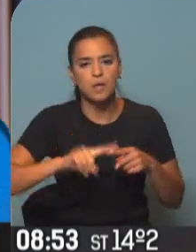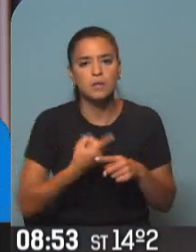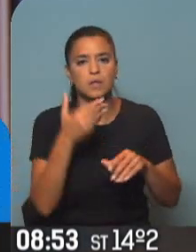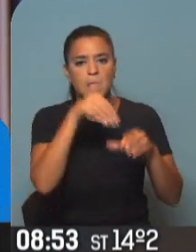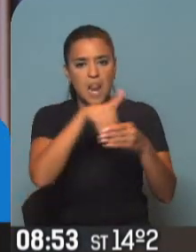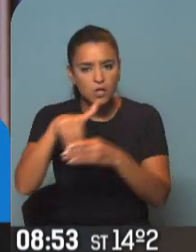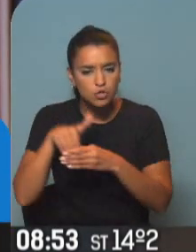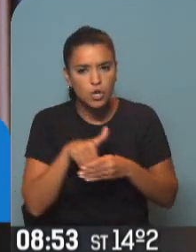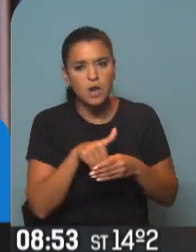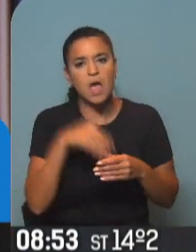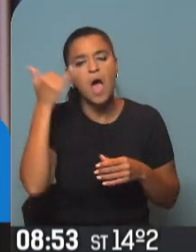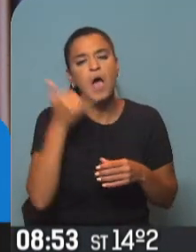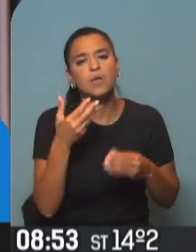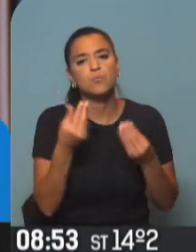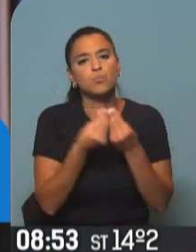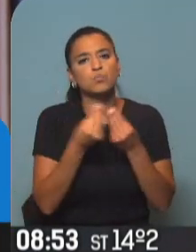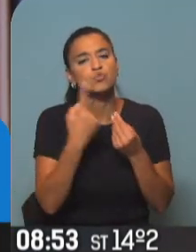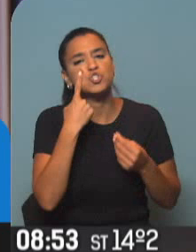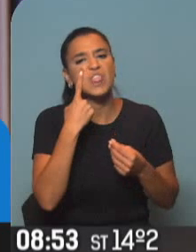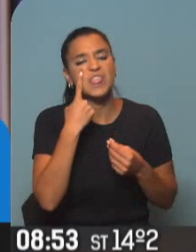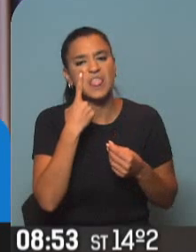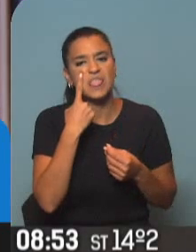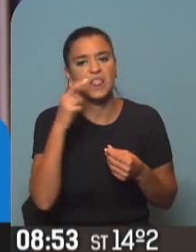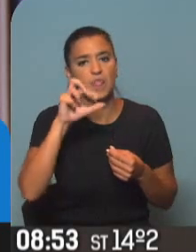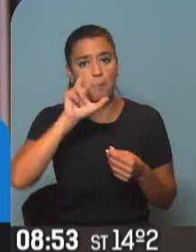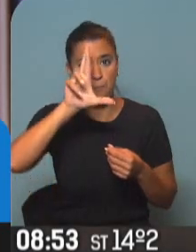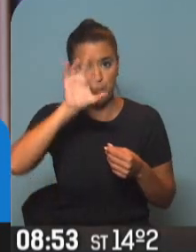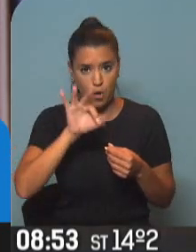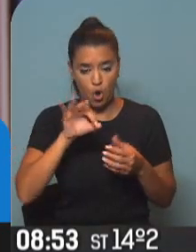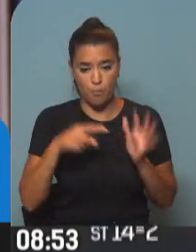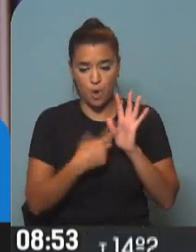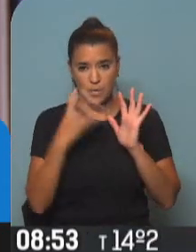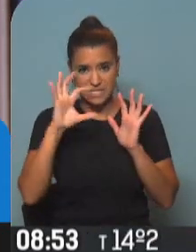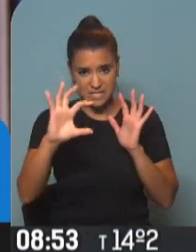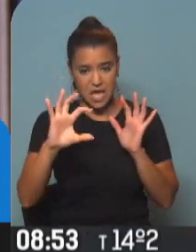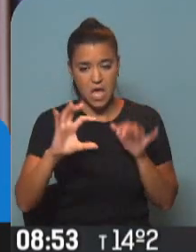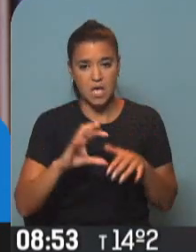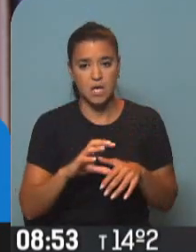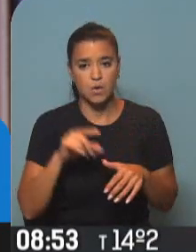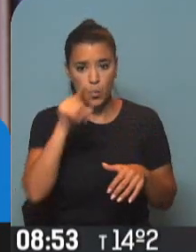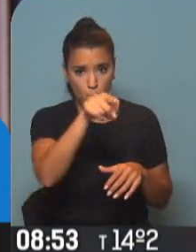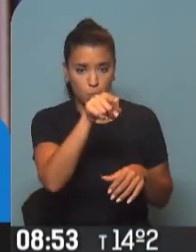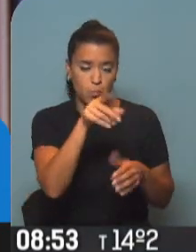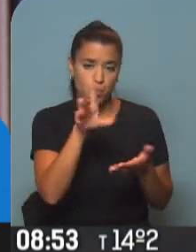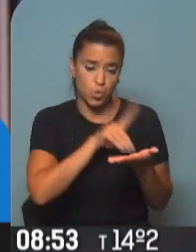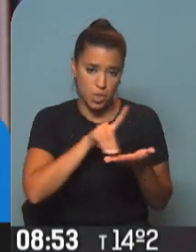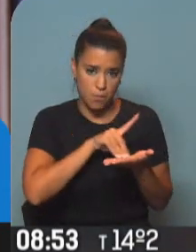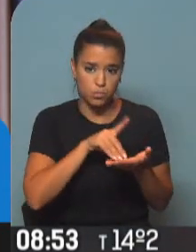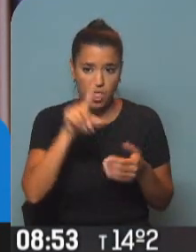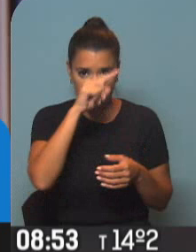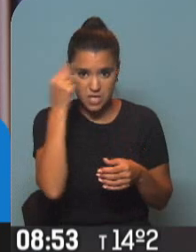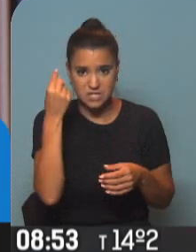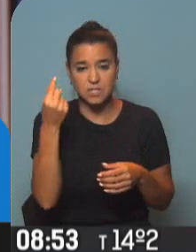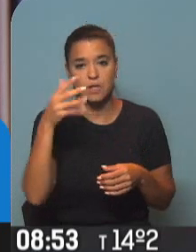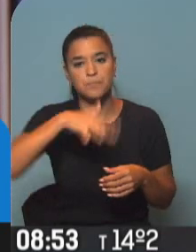electoral y hay muchos intendentes del pro de la provincia de buenos aires usted es diputado nacional y pertenece al distrito